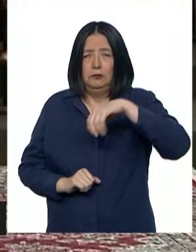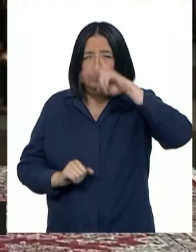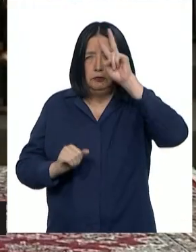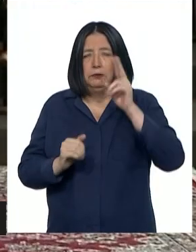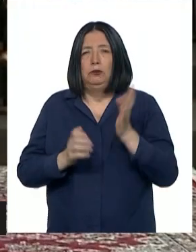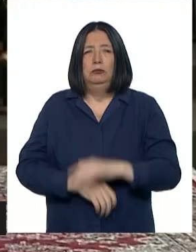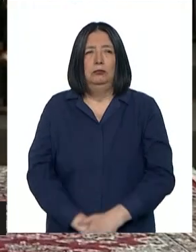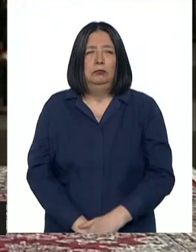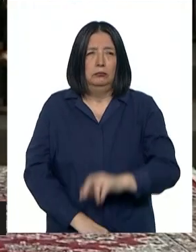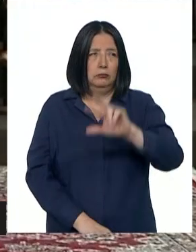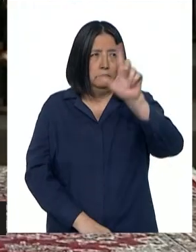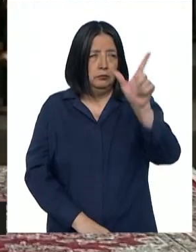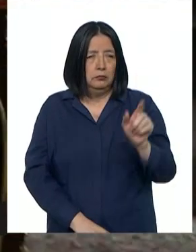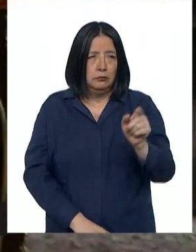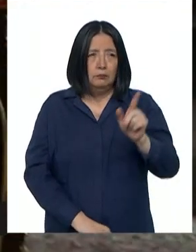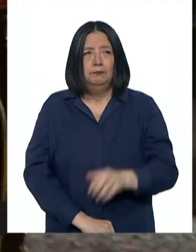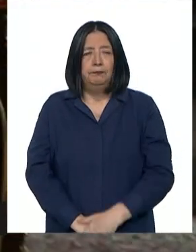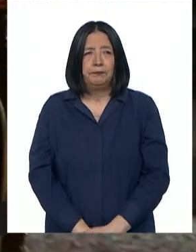territorio nacional